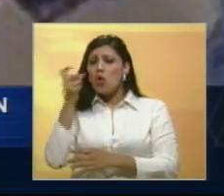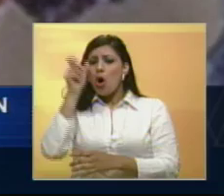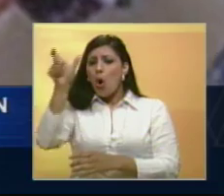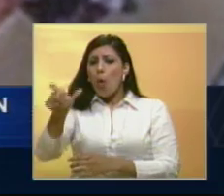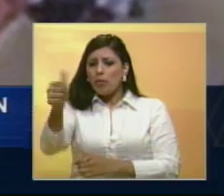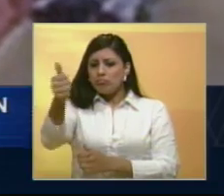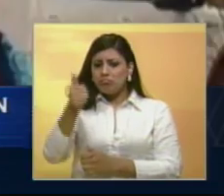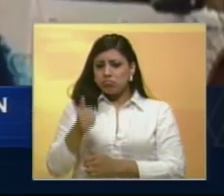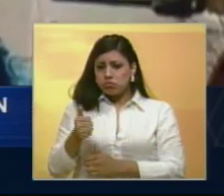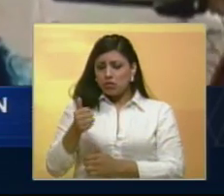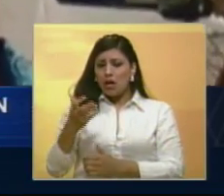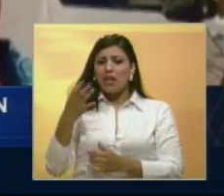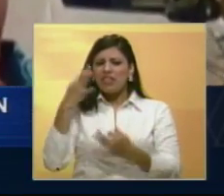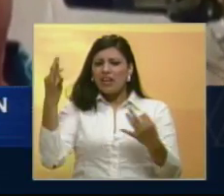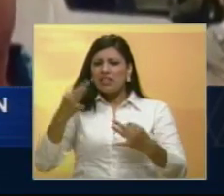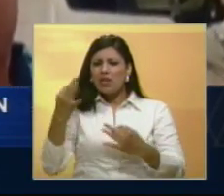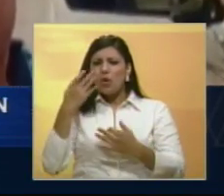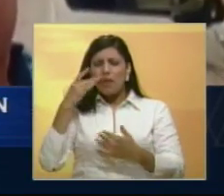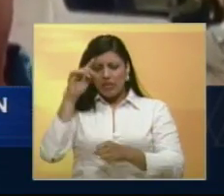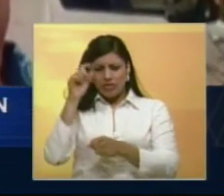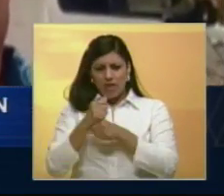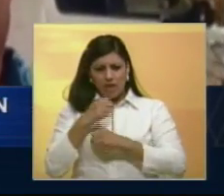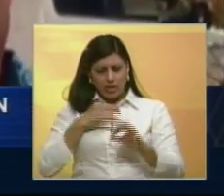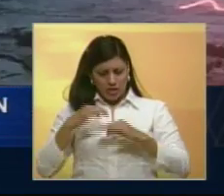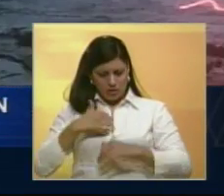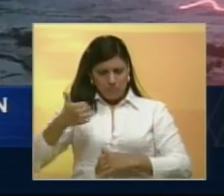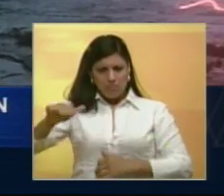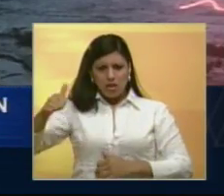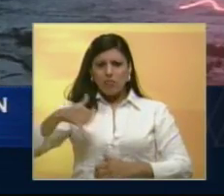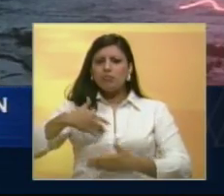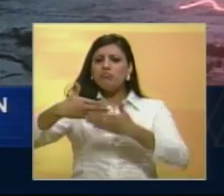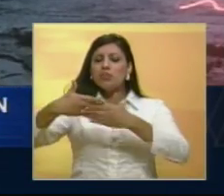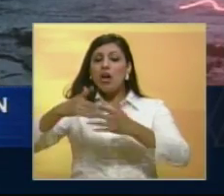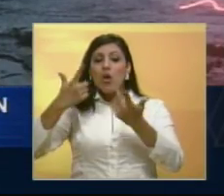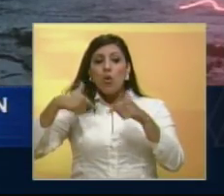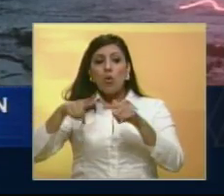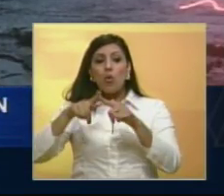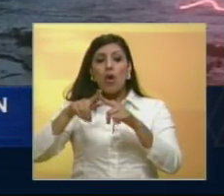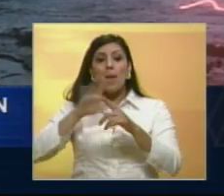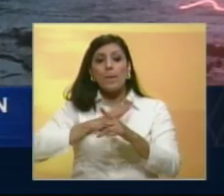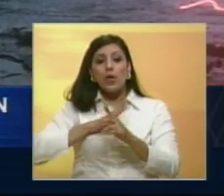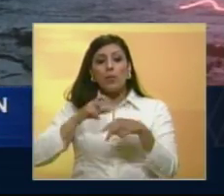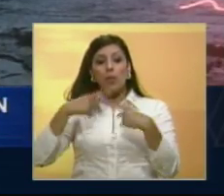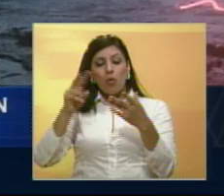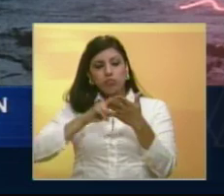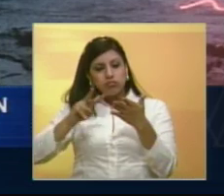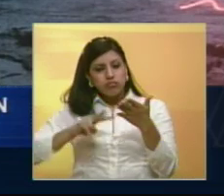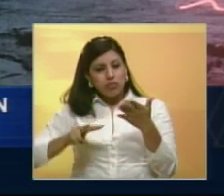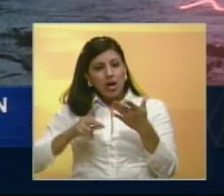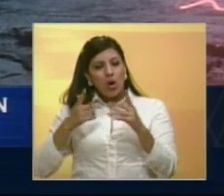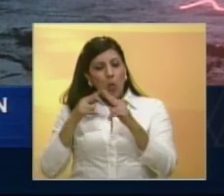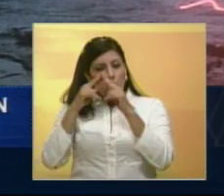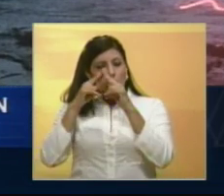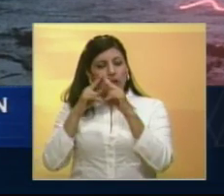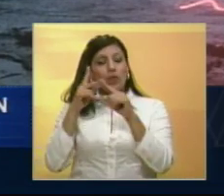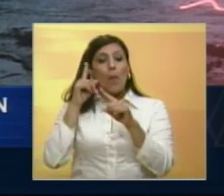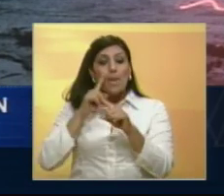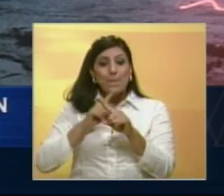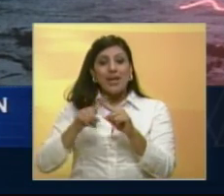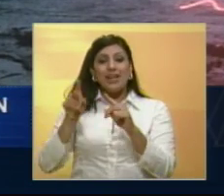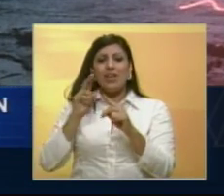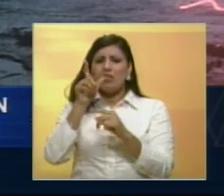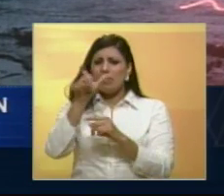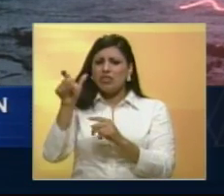capo, además de asegurar que hizo un trabajo estupendo desde el punto de vista de la narración del encuentro, pero que el